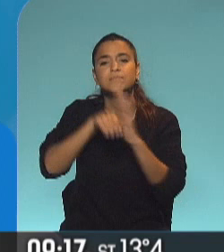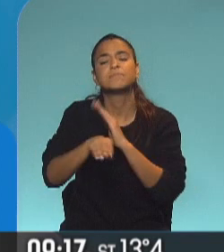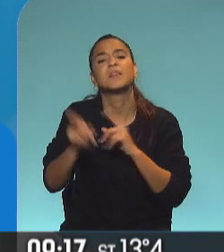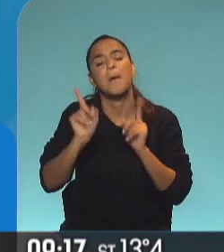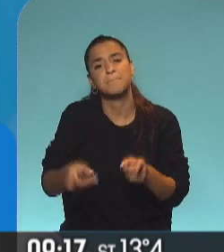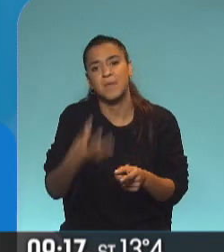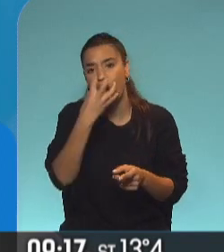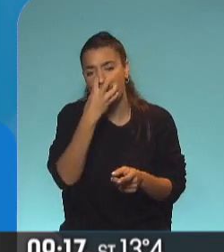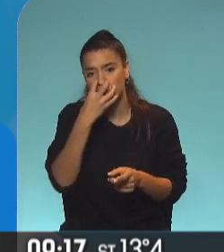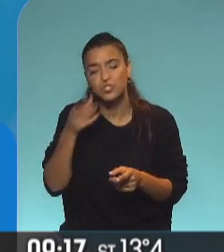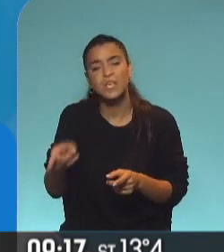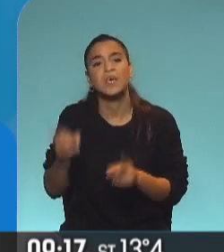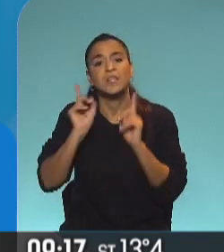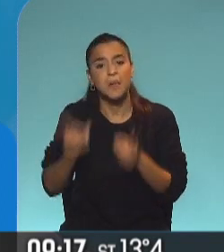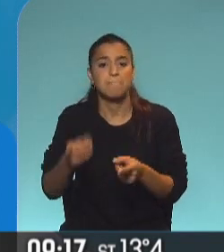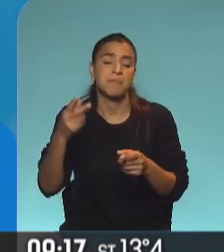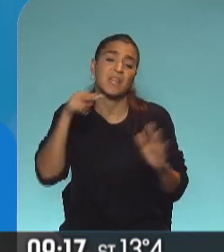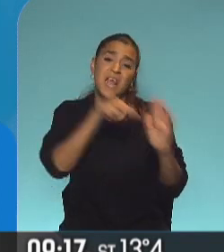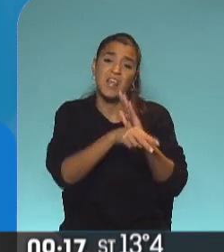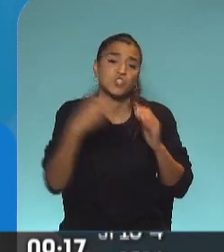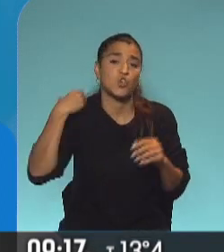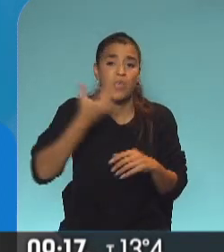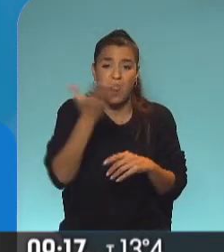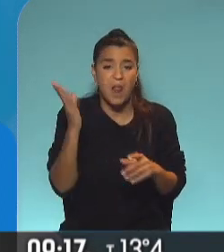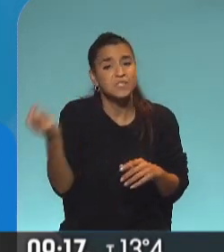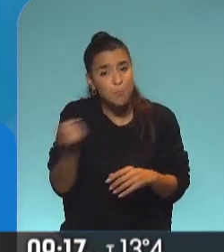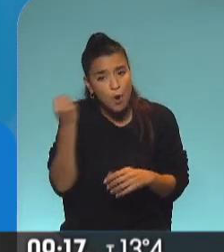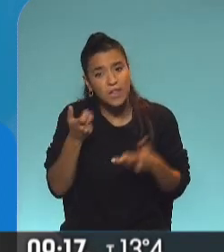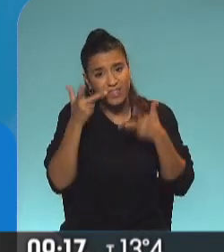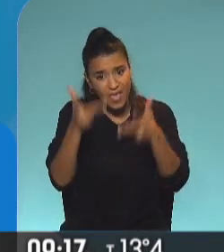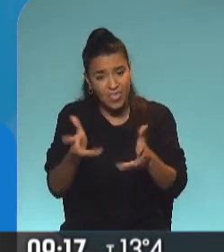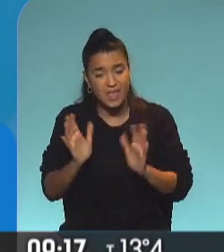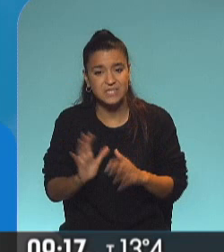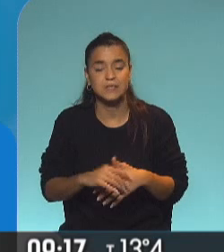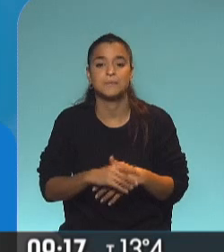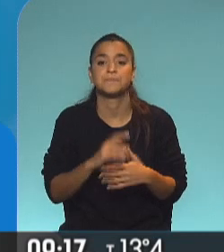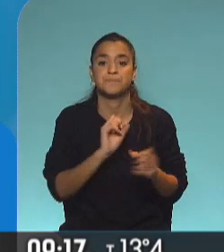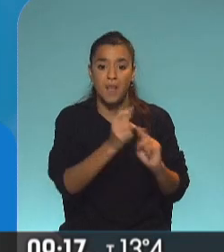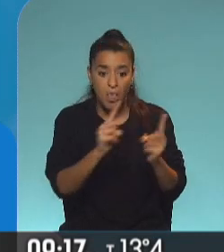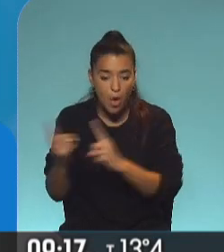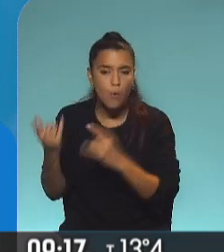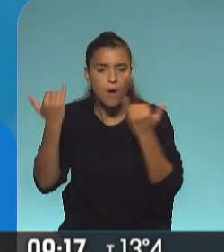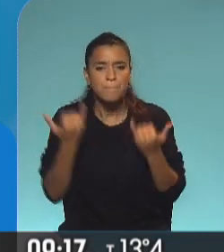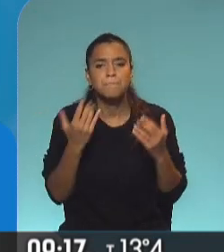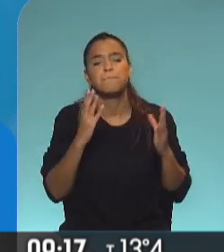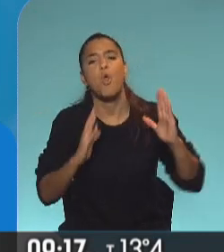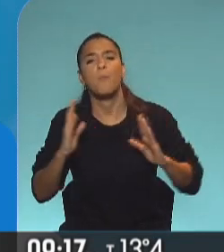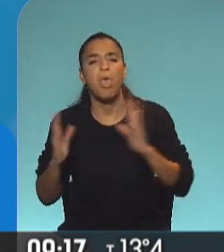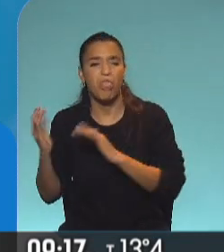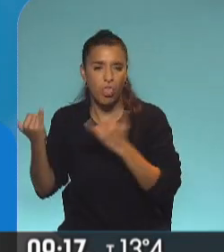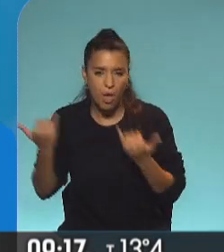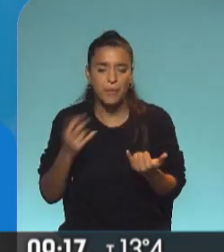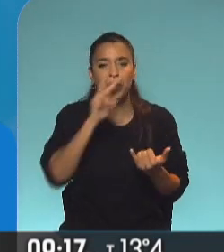y camas de internación general. Es importante referir que cada uno de ellos tiene un promedio